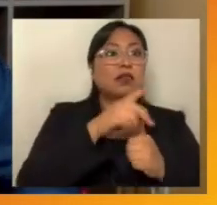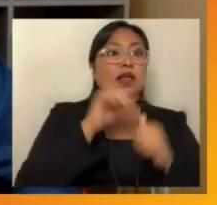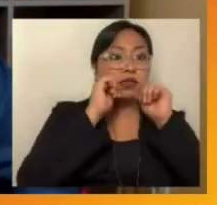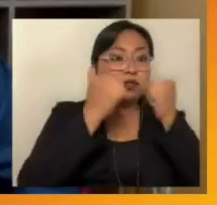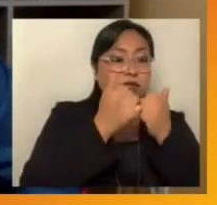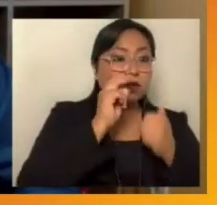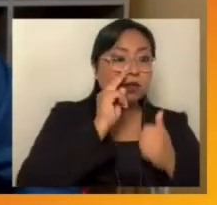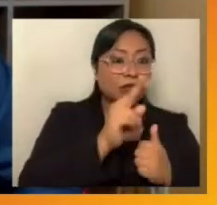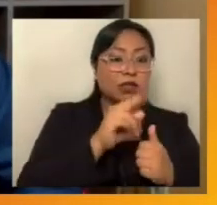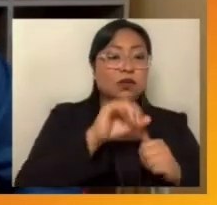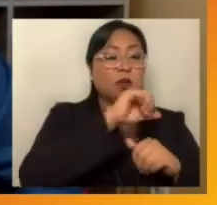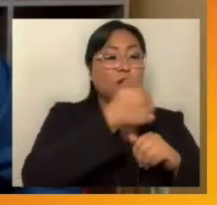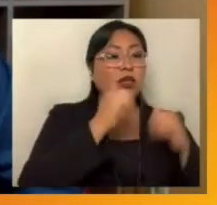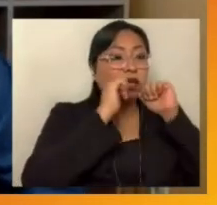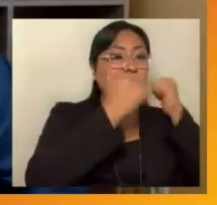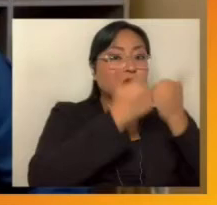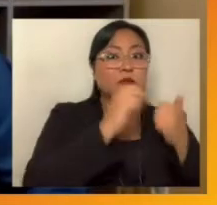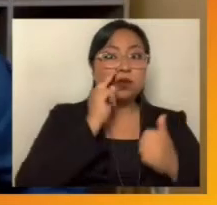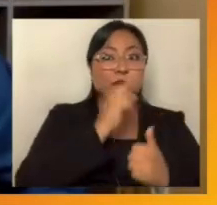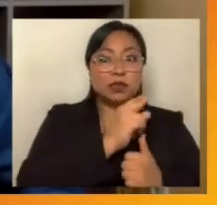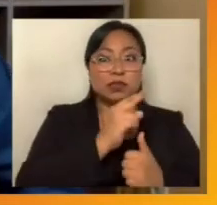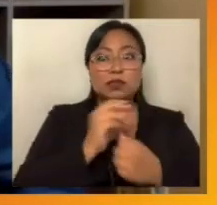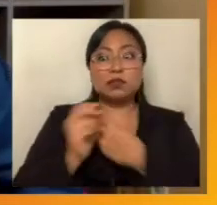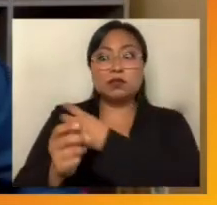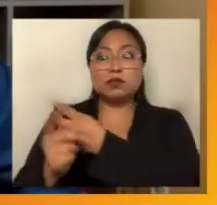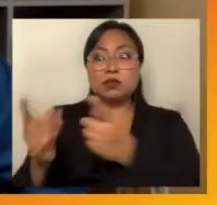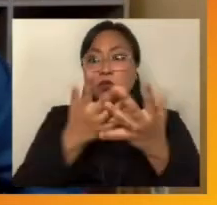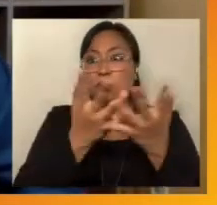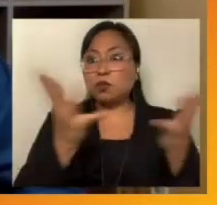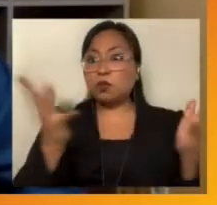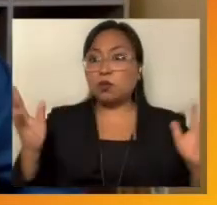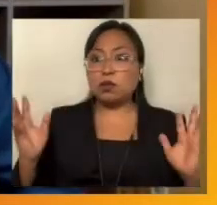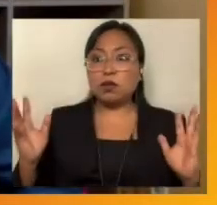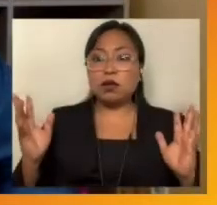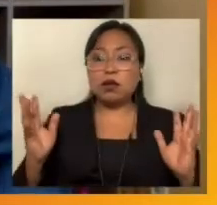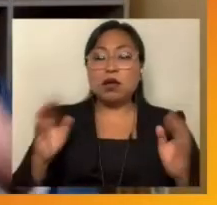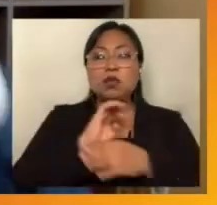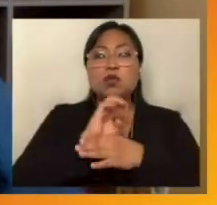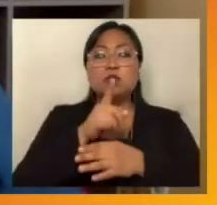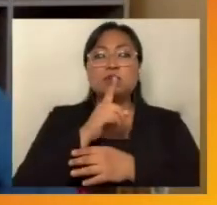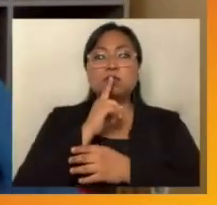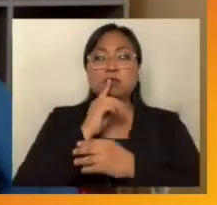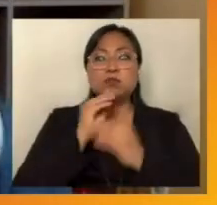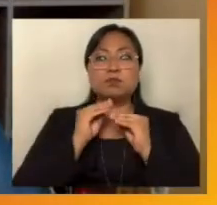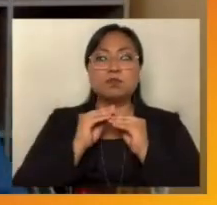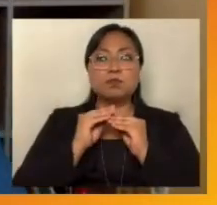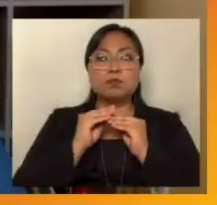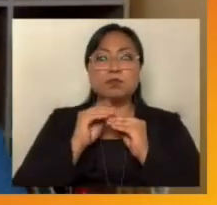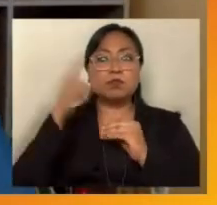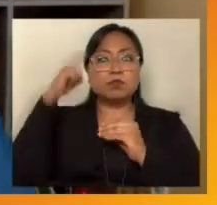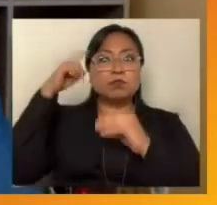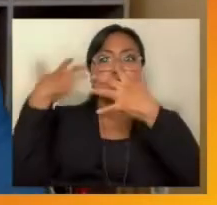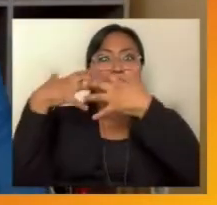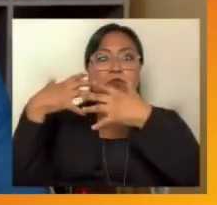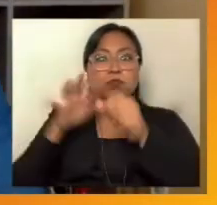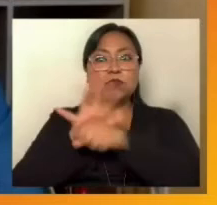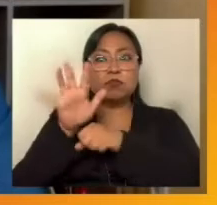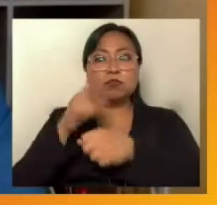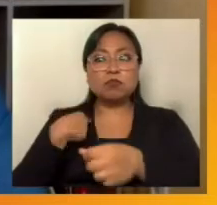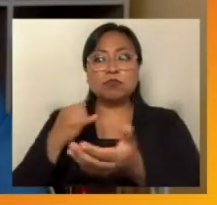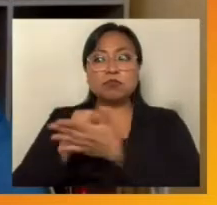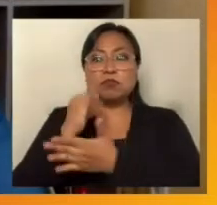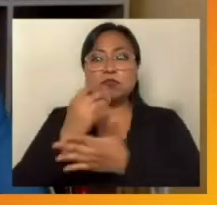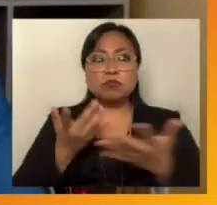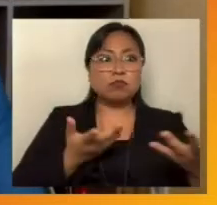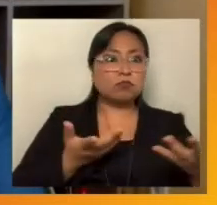ONG. Y en ese momento, de forma silenciosa, tu mente está decidiendo en qué